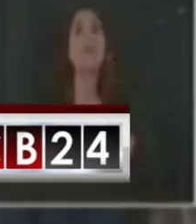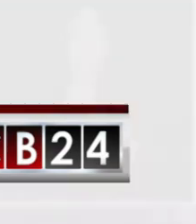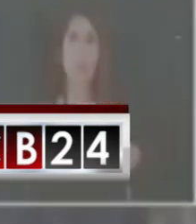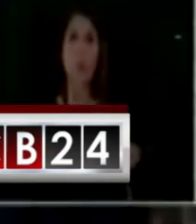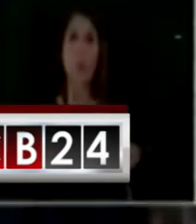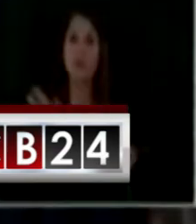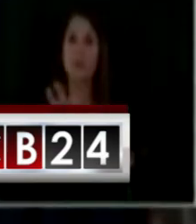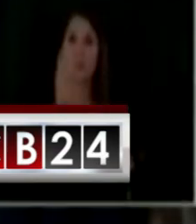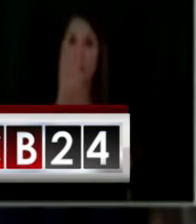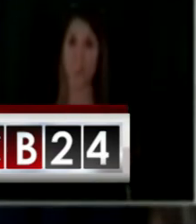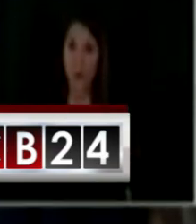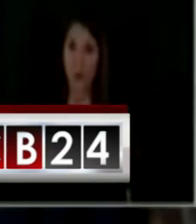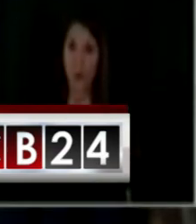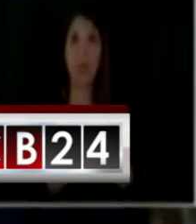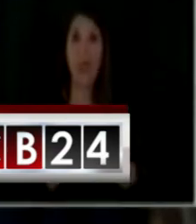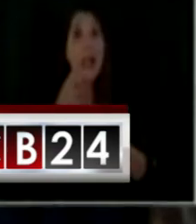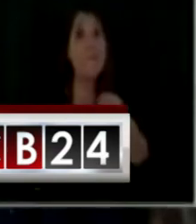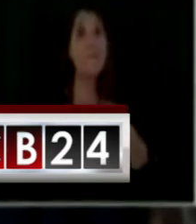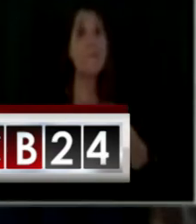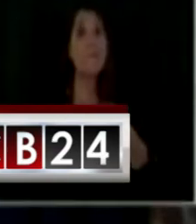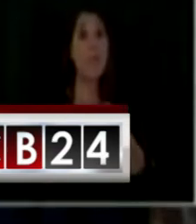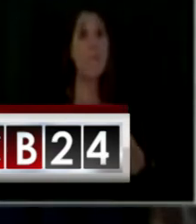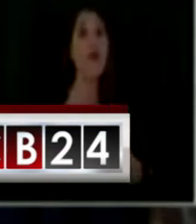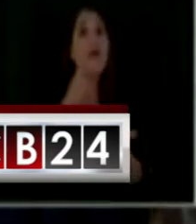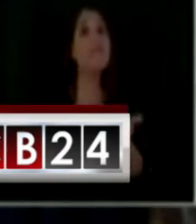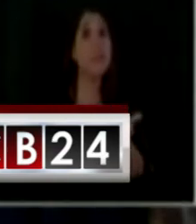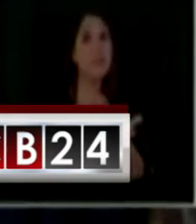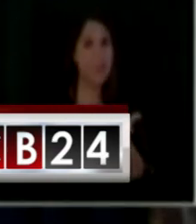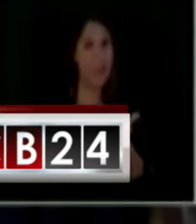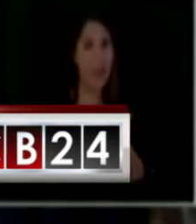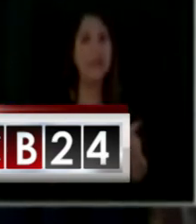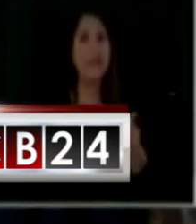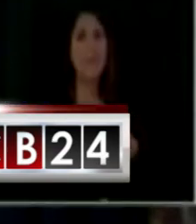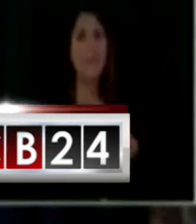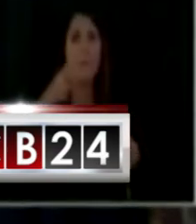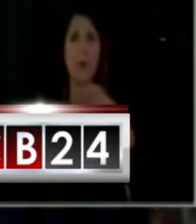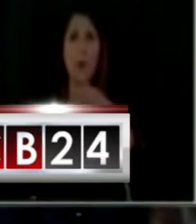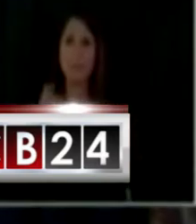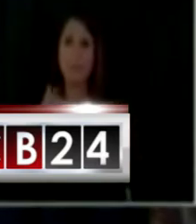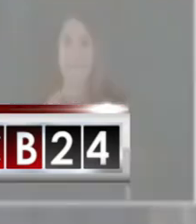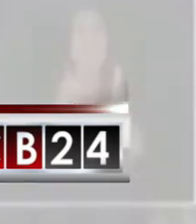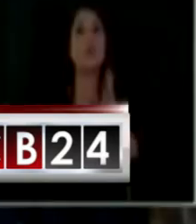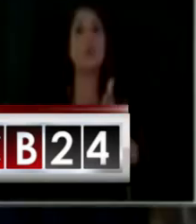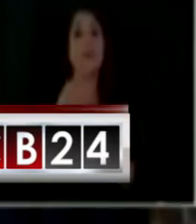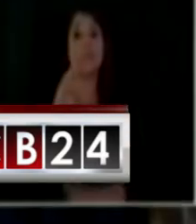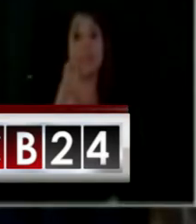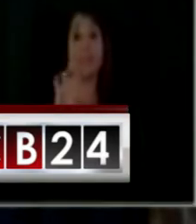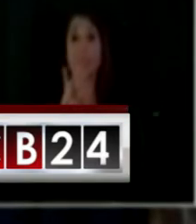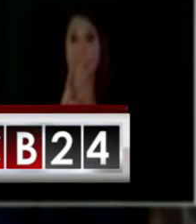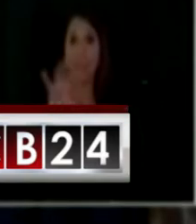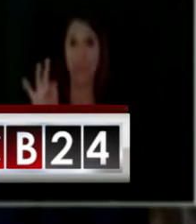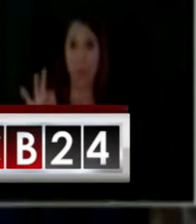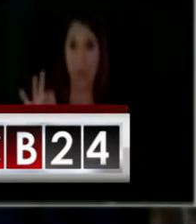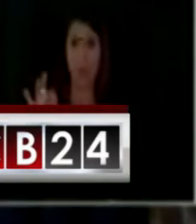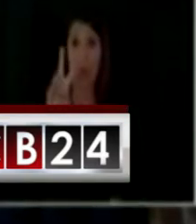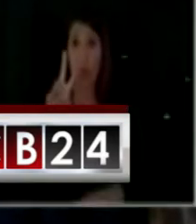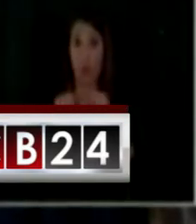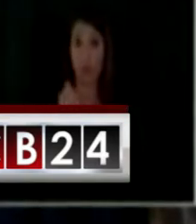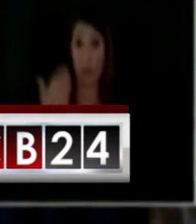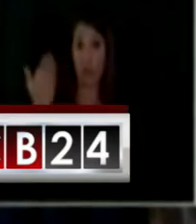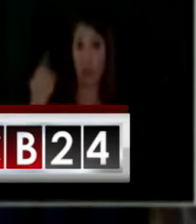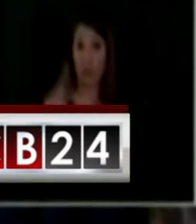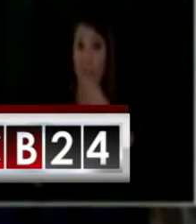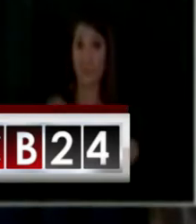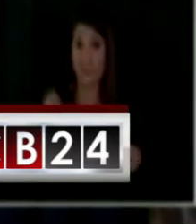país. Problema fiscal, además de ser un problema de recursos, también es un problema de tiempos. Hace 2 años y medio, en